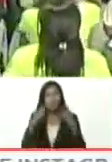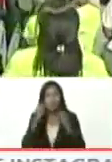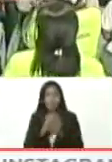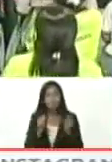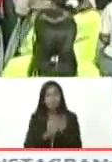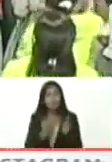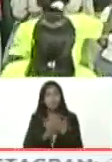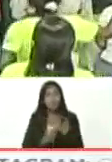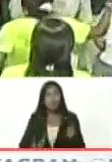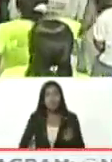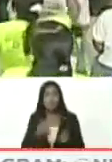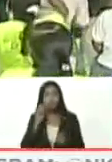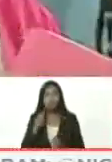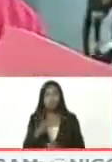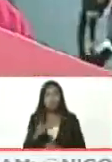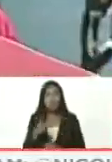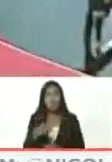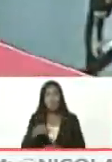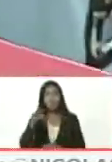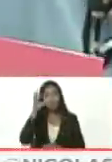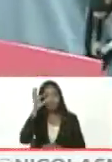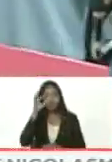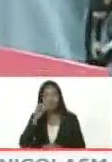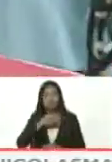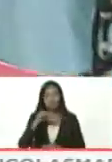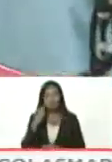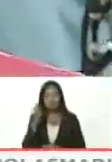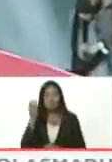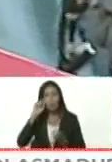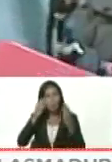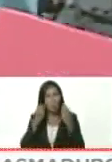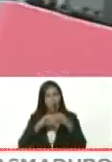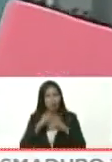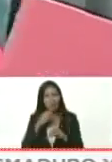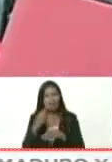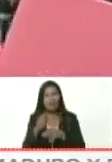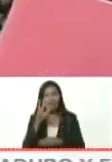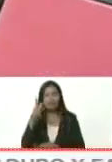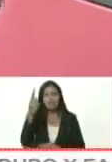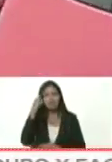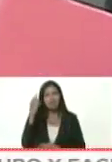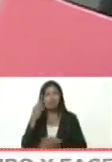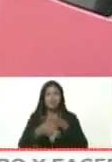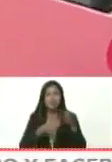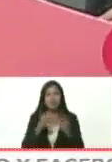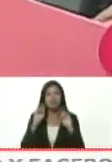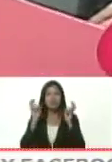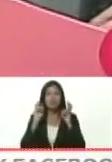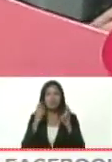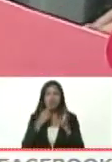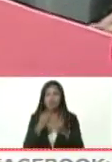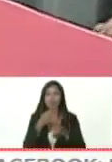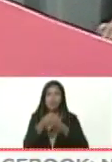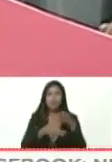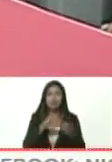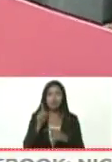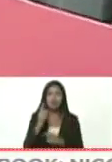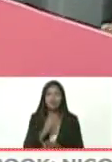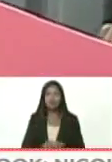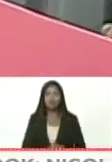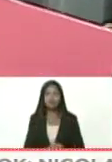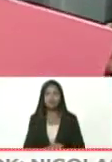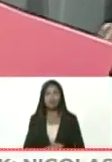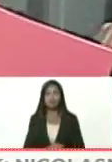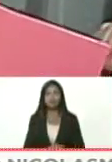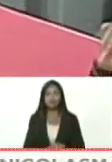vicepresidenta, compañera Delcy, Aristóbulo, ¿se acuerdan ustedes que hace 3 días le hablé de este tema que me está diciendo Carmen Victoria Pérez?